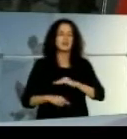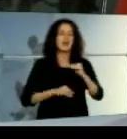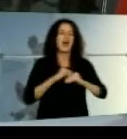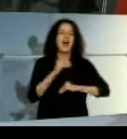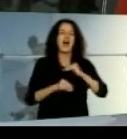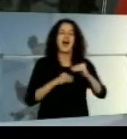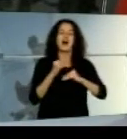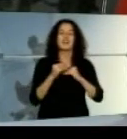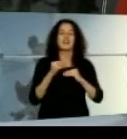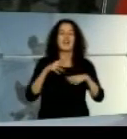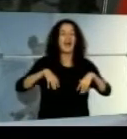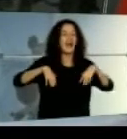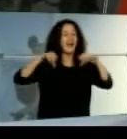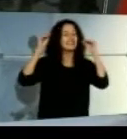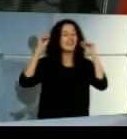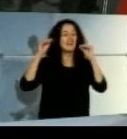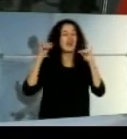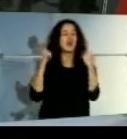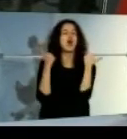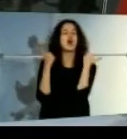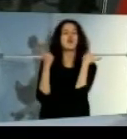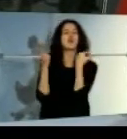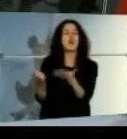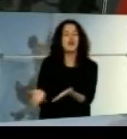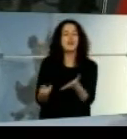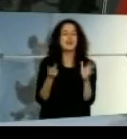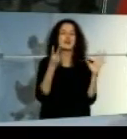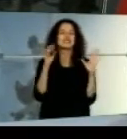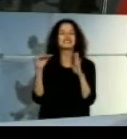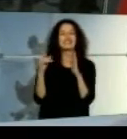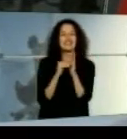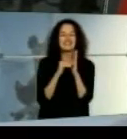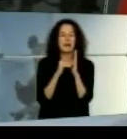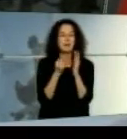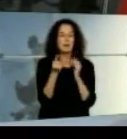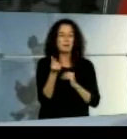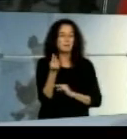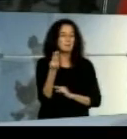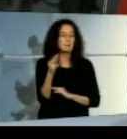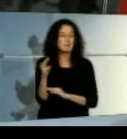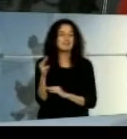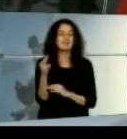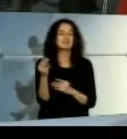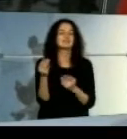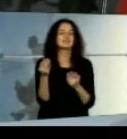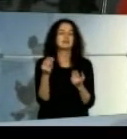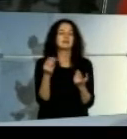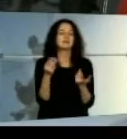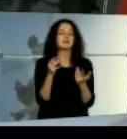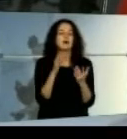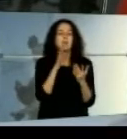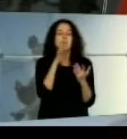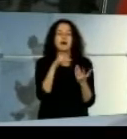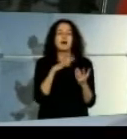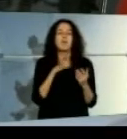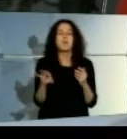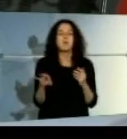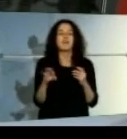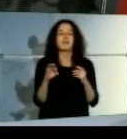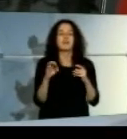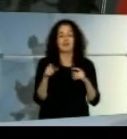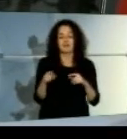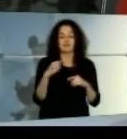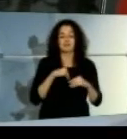70.000 pesetas, para que puedan, o sea, la Asociación de Sordos como una entidad más o como un ciudadano más, para que se arregle